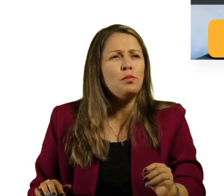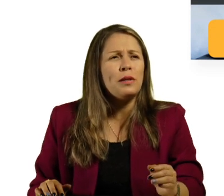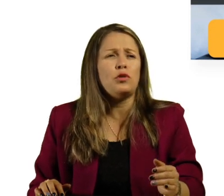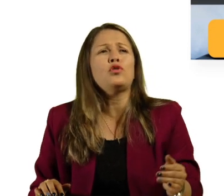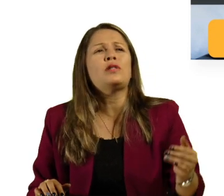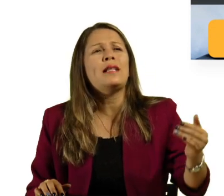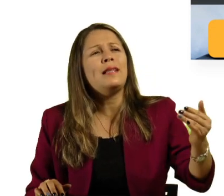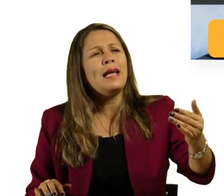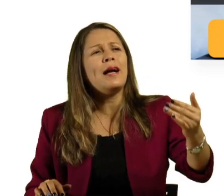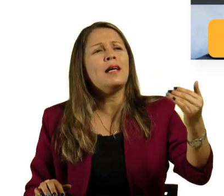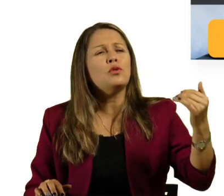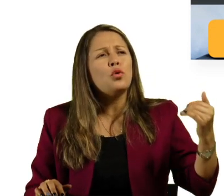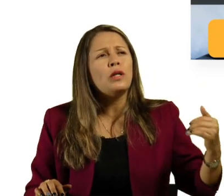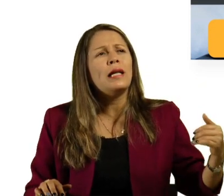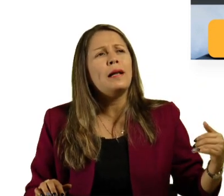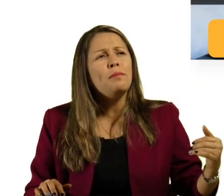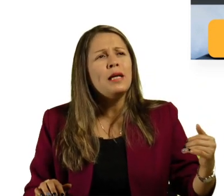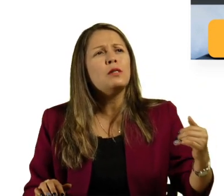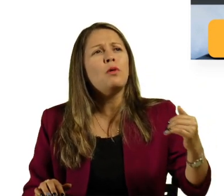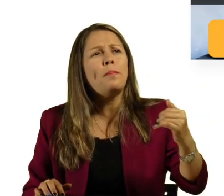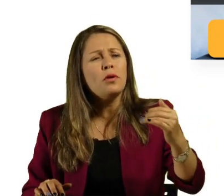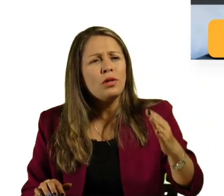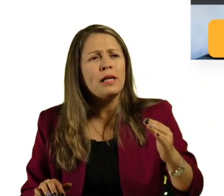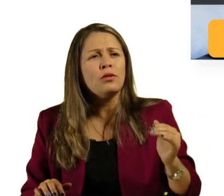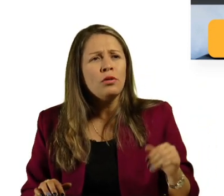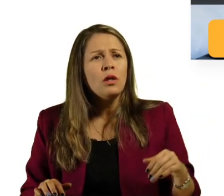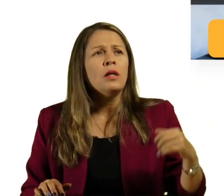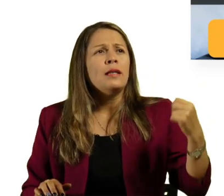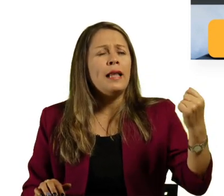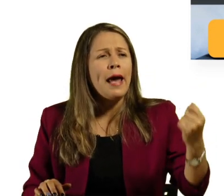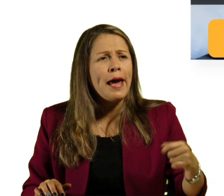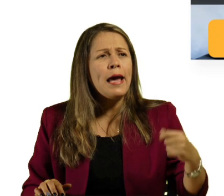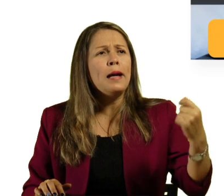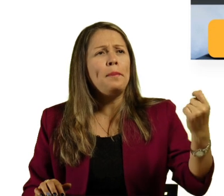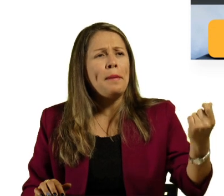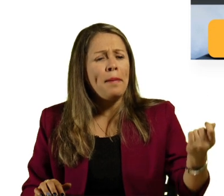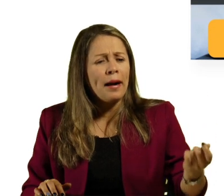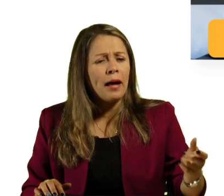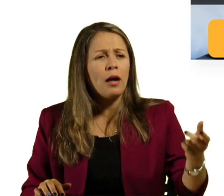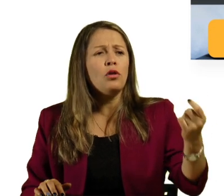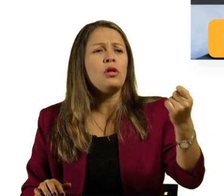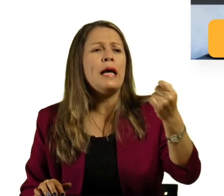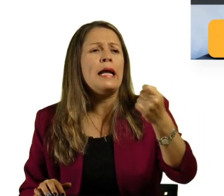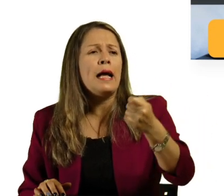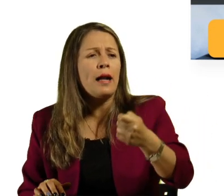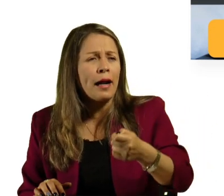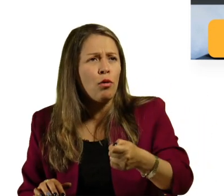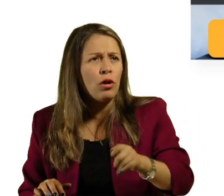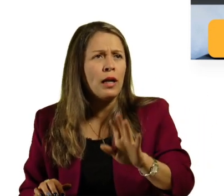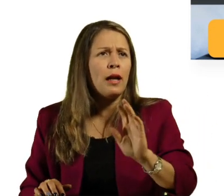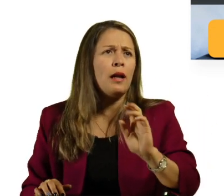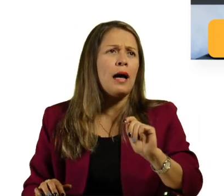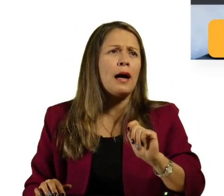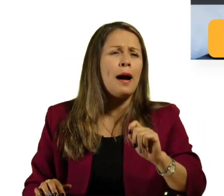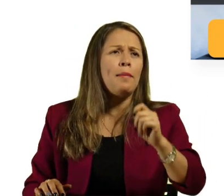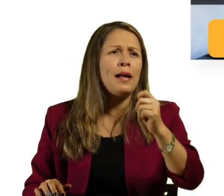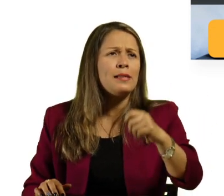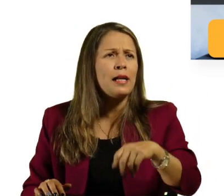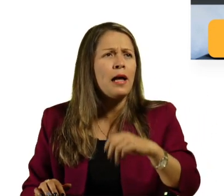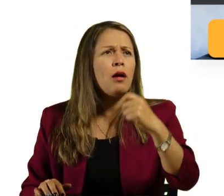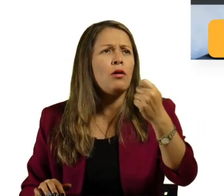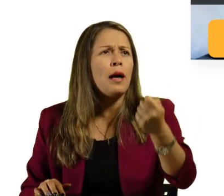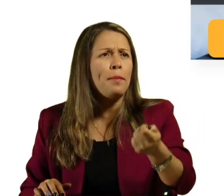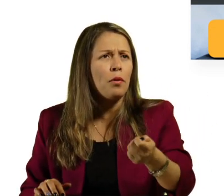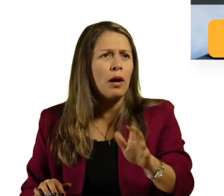esos presupuestos tendría que surtir el mismo proceso de ir, prepararlos, ir a reunir la Cámara,